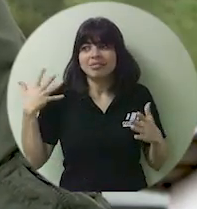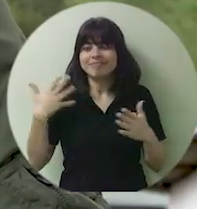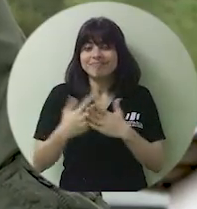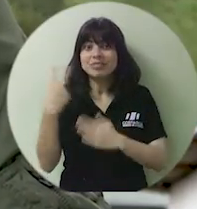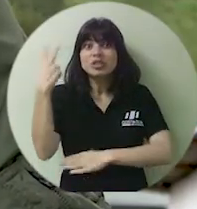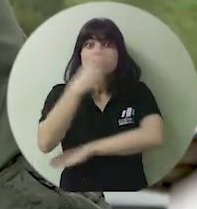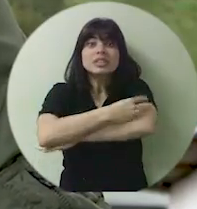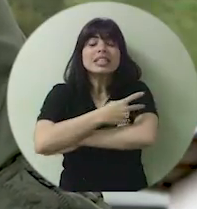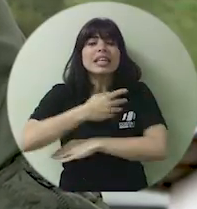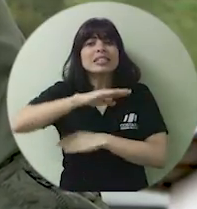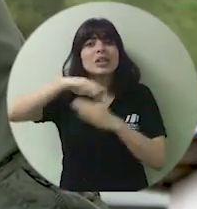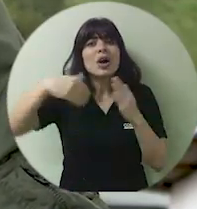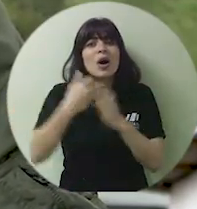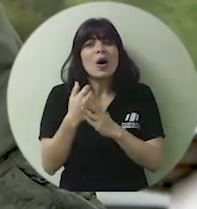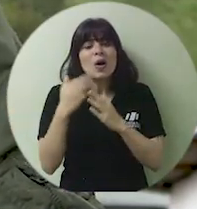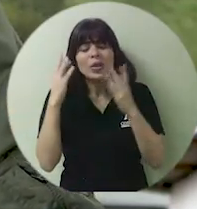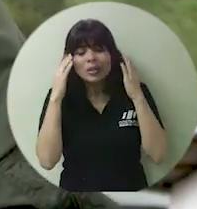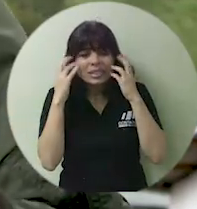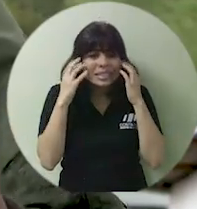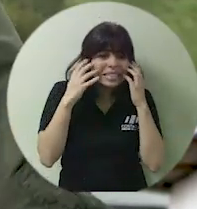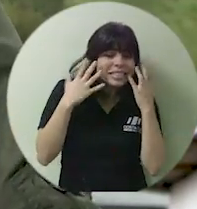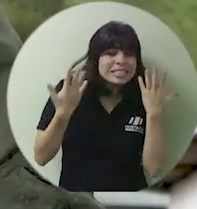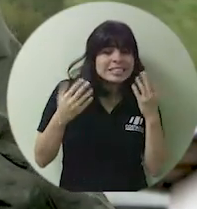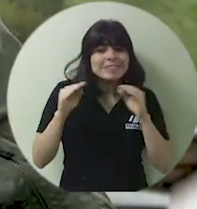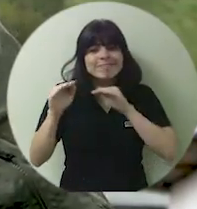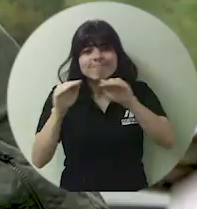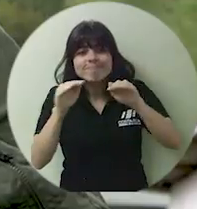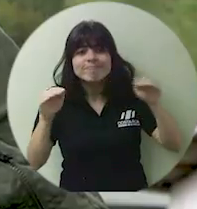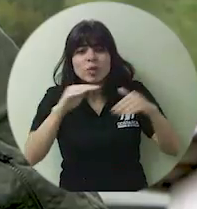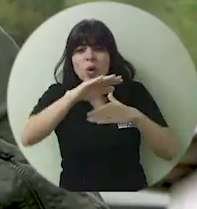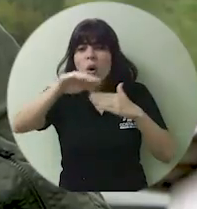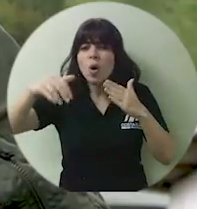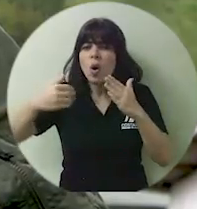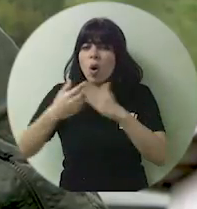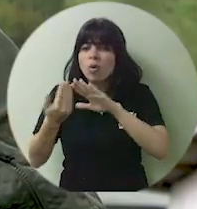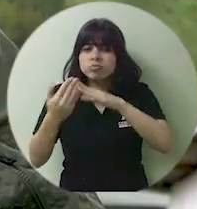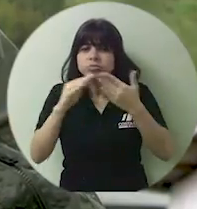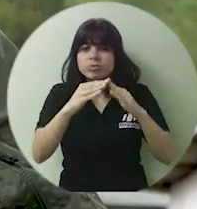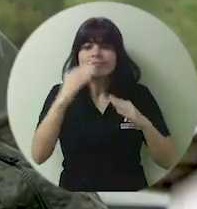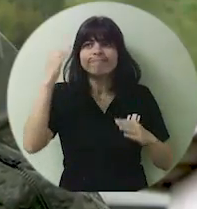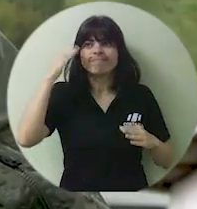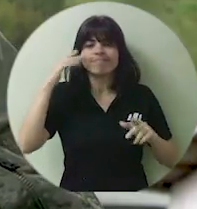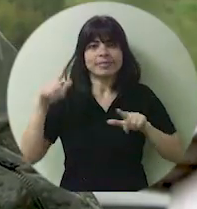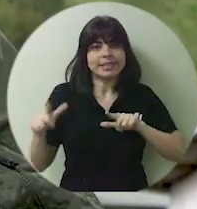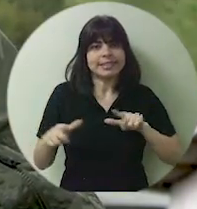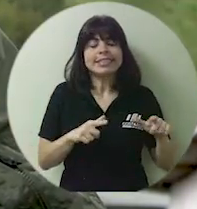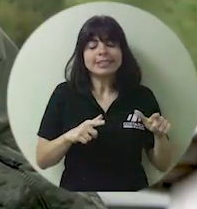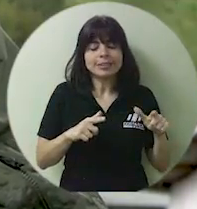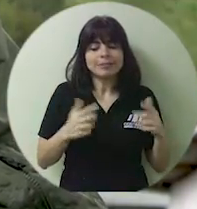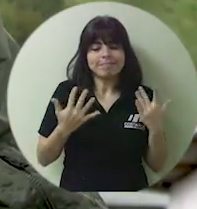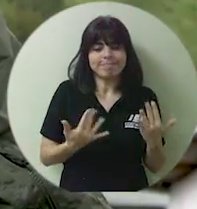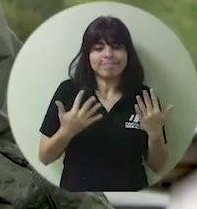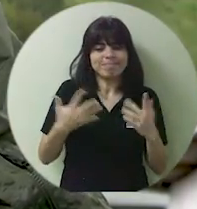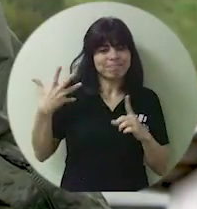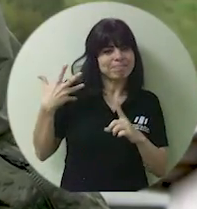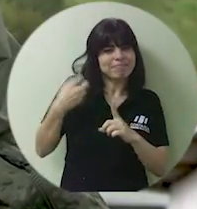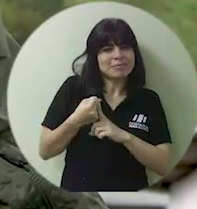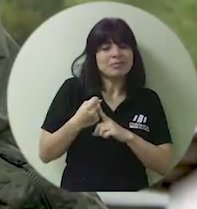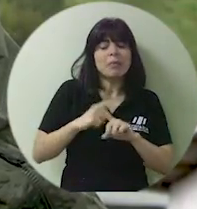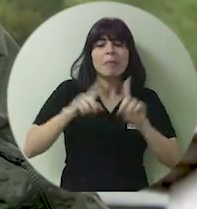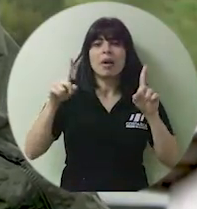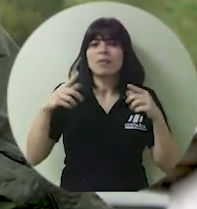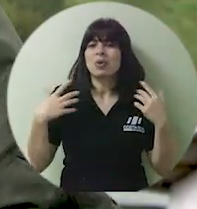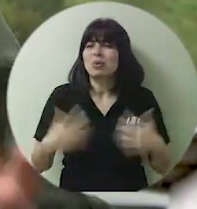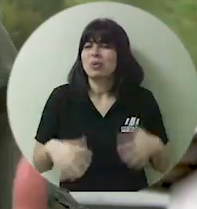estar preocupándonos mucho por esta situación. Hemos alertado a la población para que estuvieran preparados para este impacto, pero ha